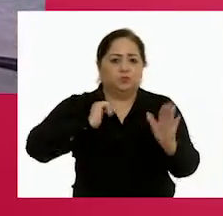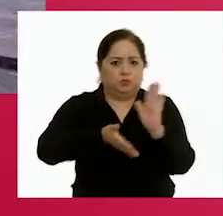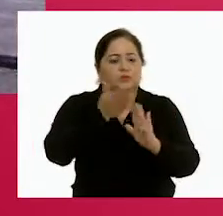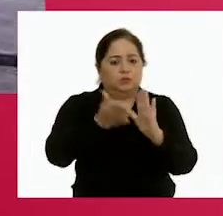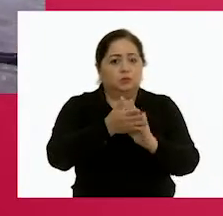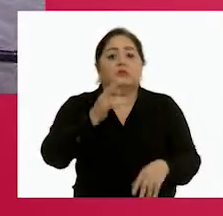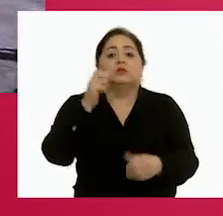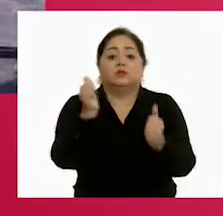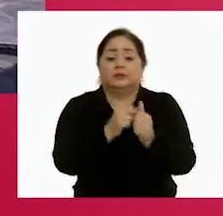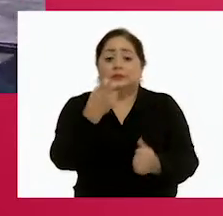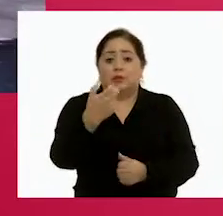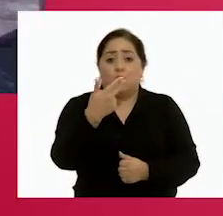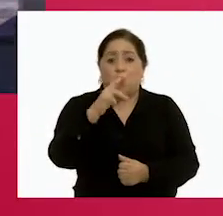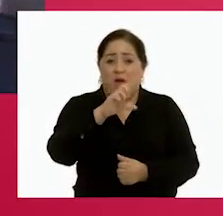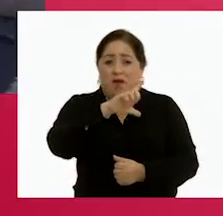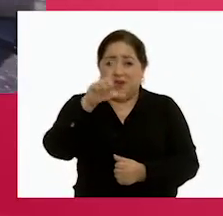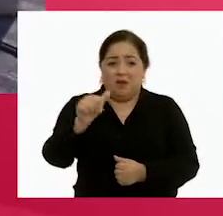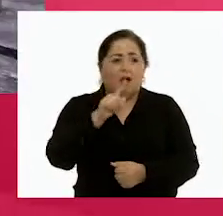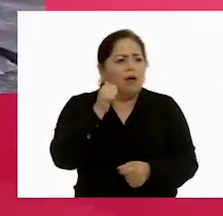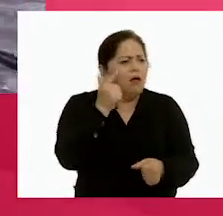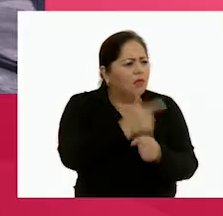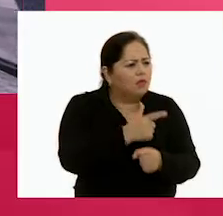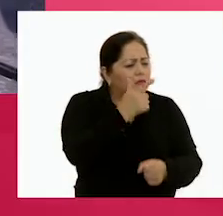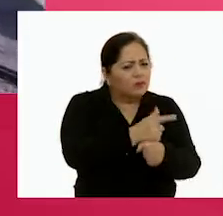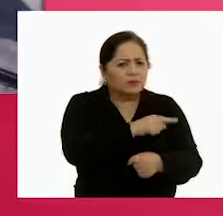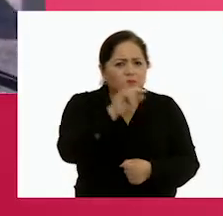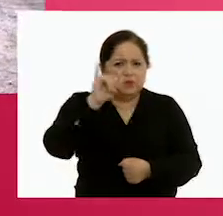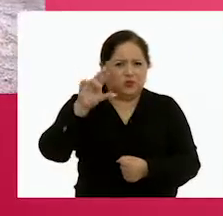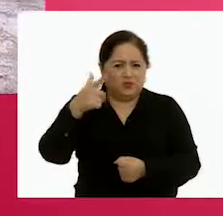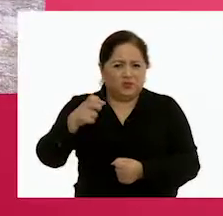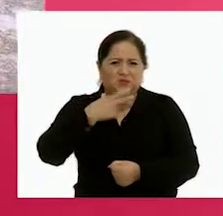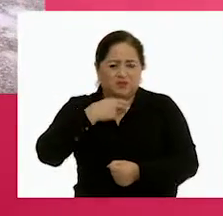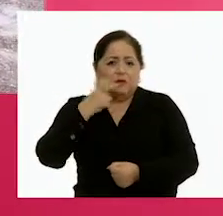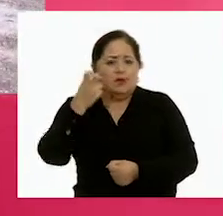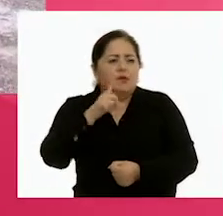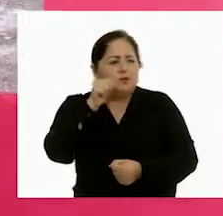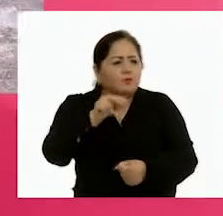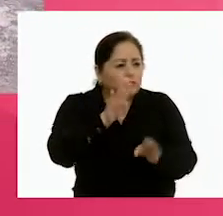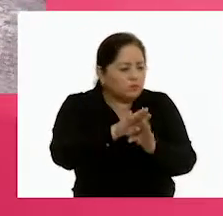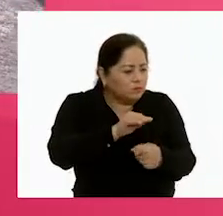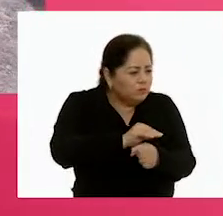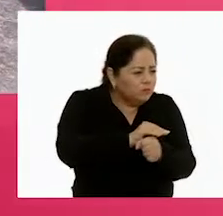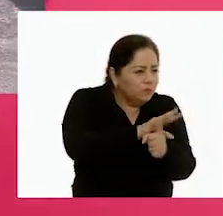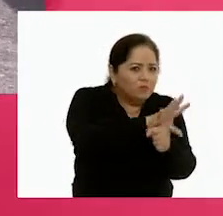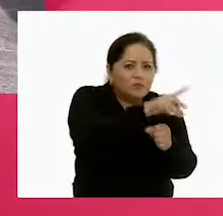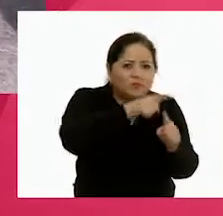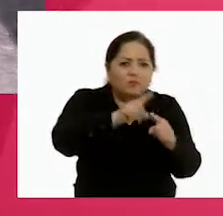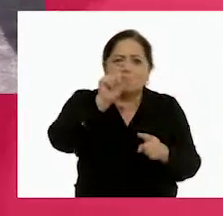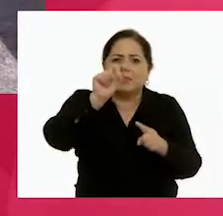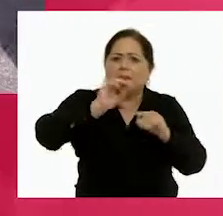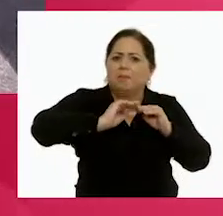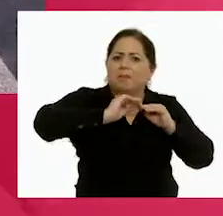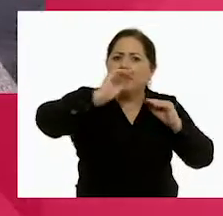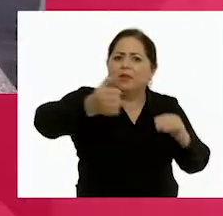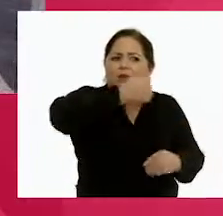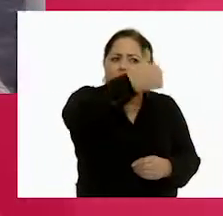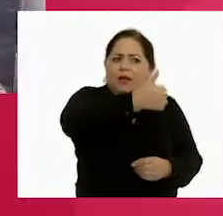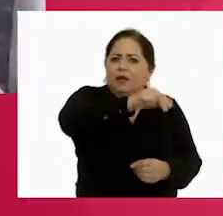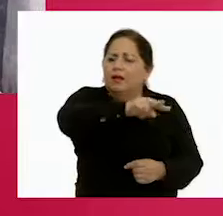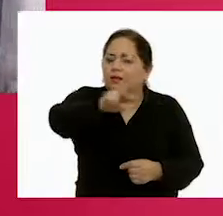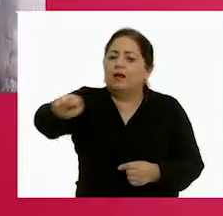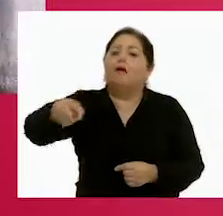Entonces, con las huellas que descubre, en este caso Jorge Acosta, hace las proyecciones a 2.20 metros de cada una de las